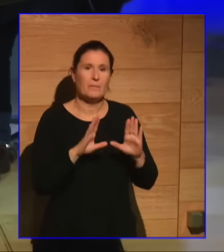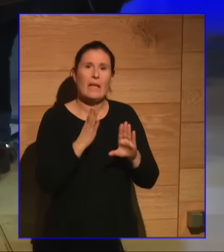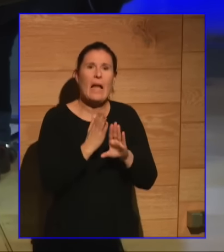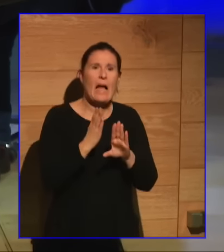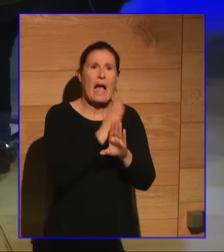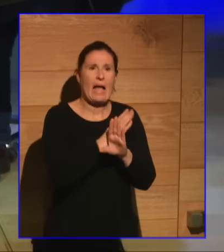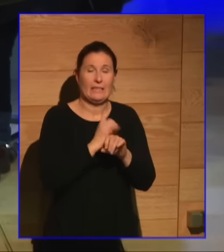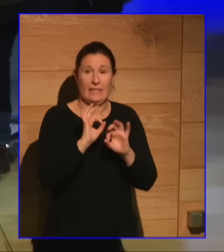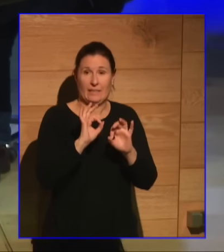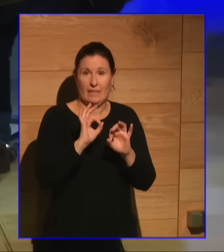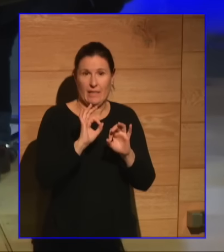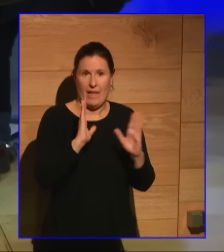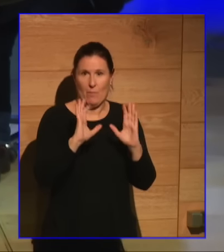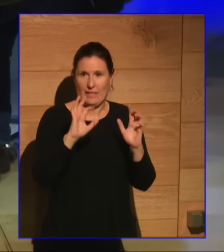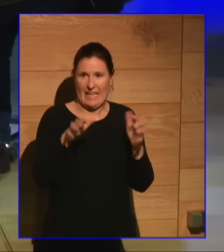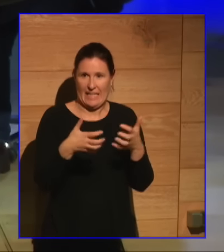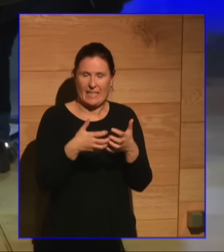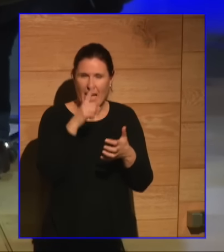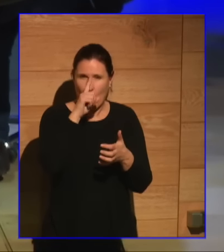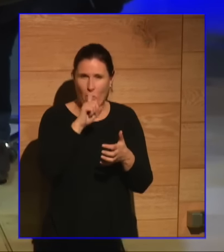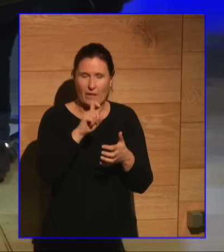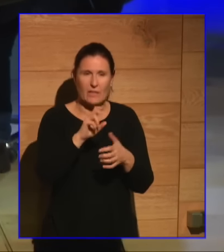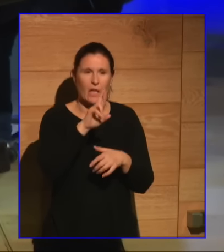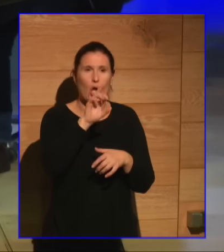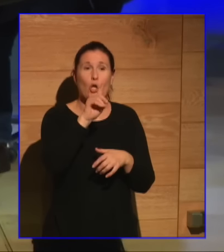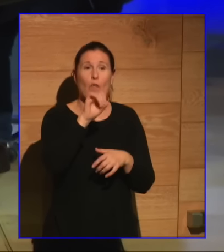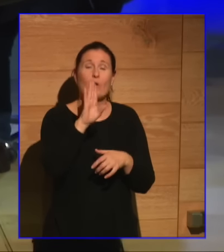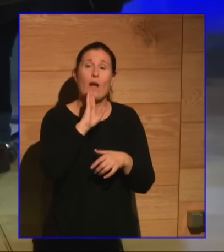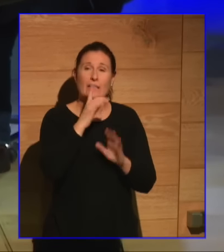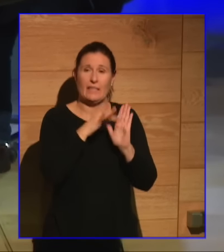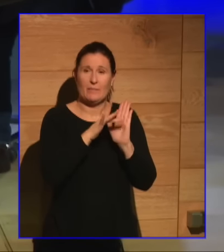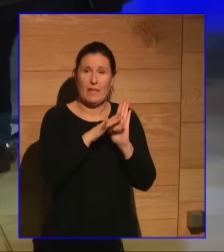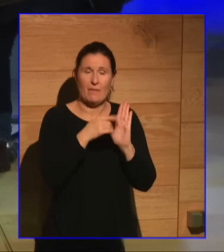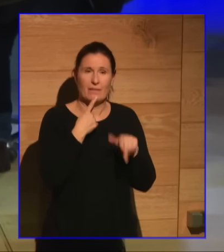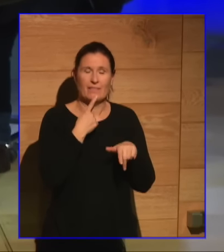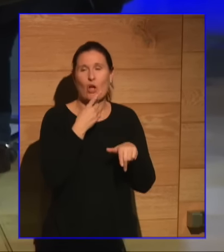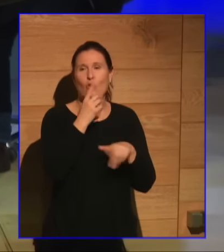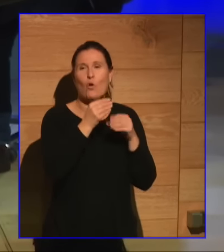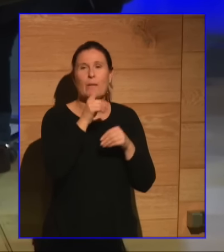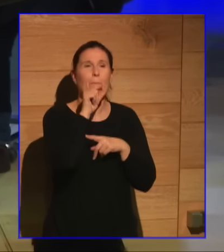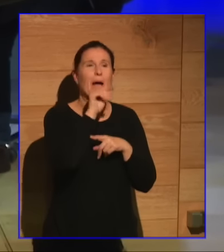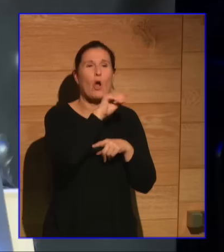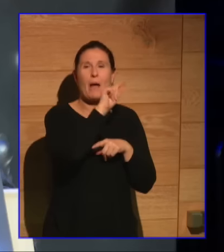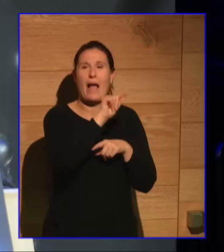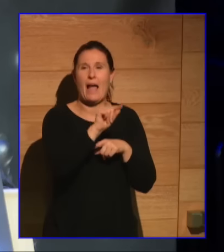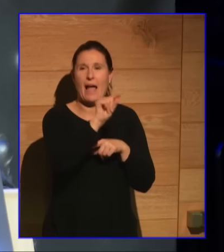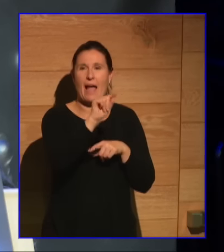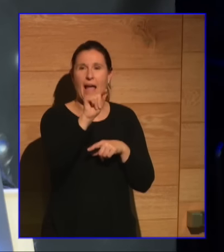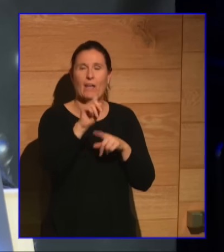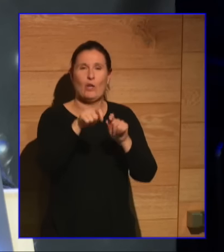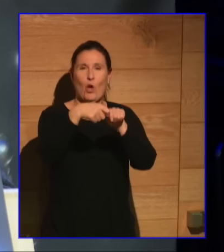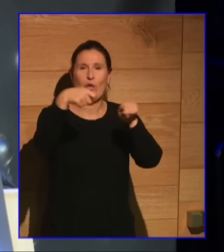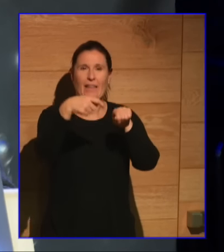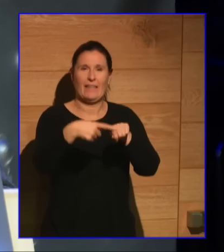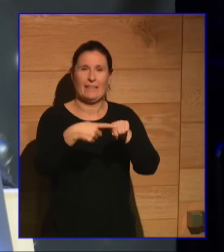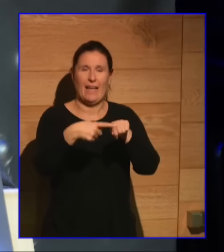anterior a los tiempos de Internet. Es decir, acordaos que Rodrigo nos contaba cómo... Llegaban palomas. ¿Cómo? Con una cinta